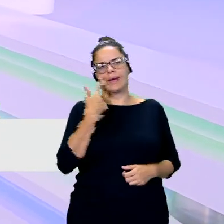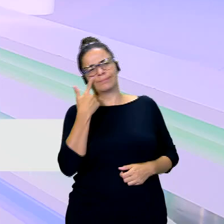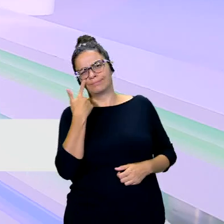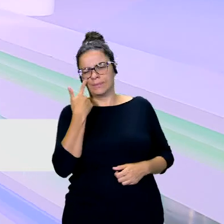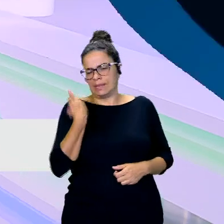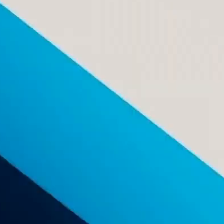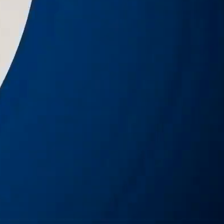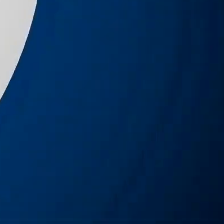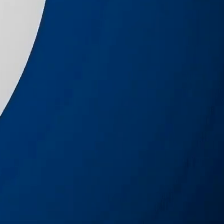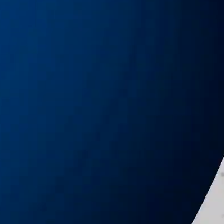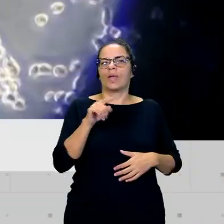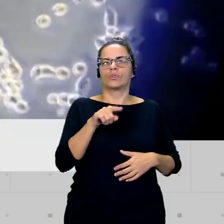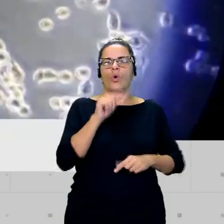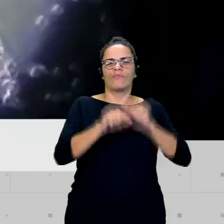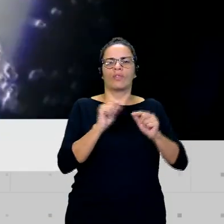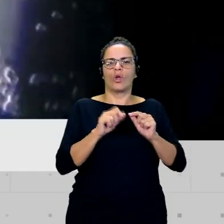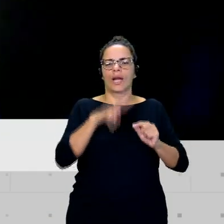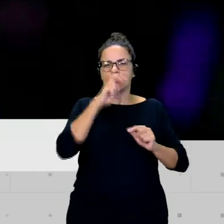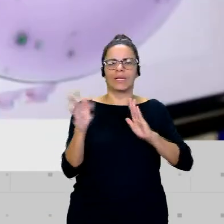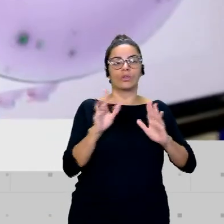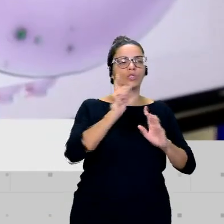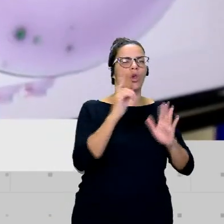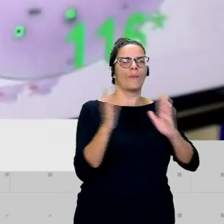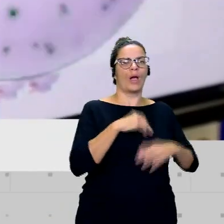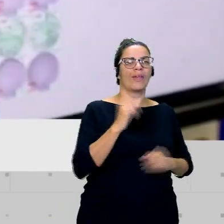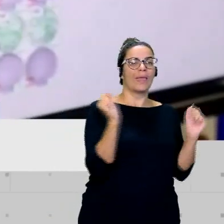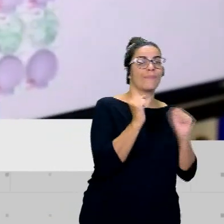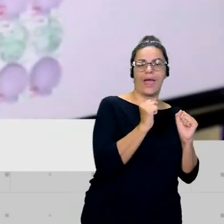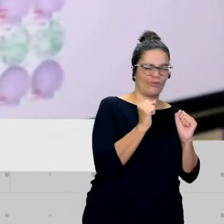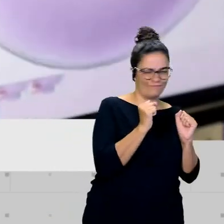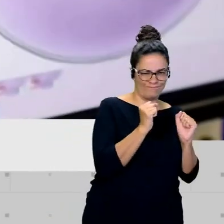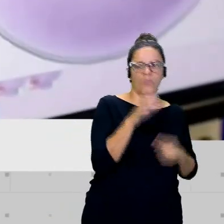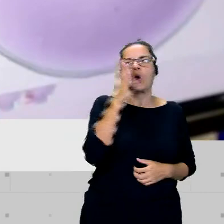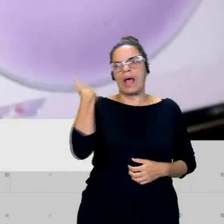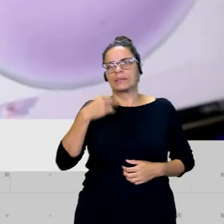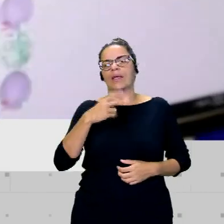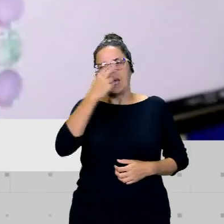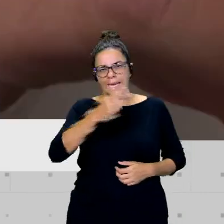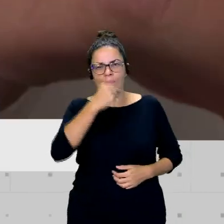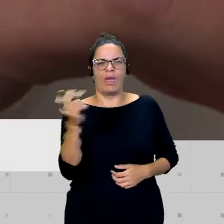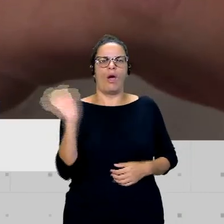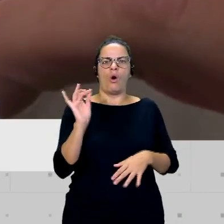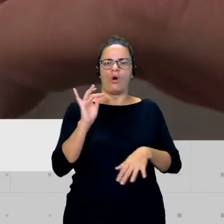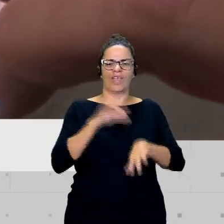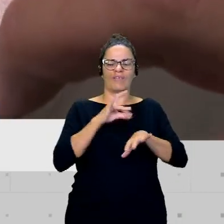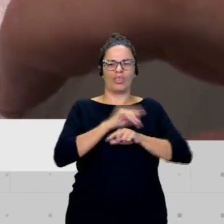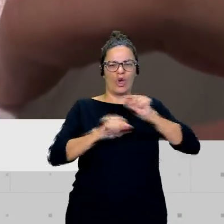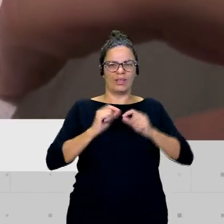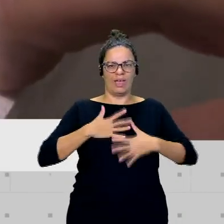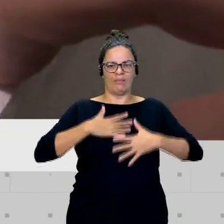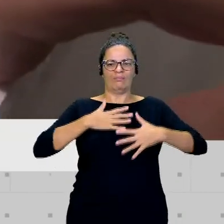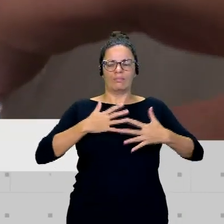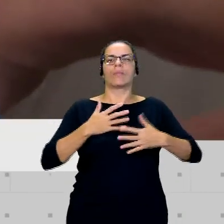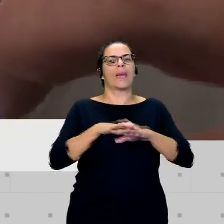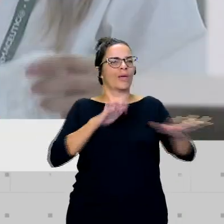infección respiratoria que tenga una estacionalidad invernal, como estábamos acostumbrados con la gripe o con la mayoría de las infecciones respiratorias, ¿no? Es